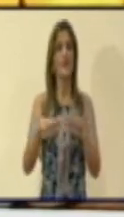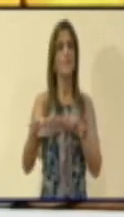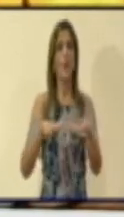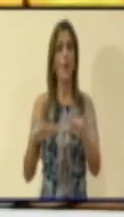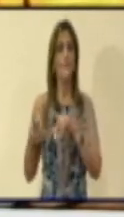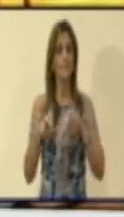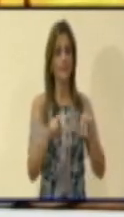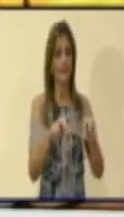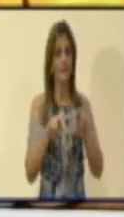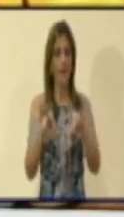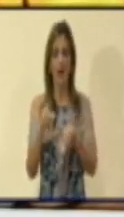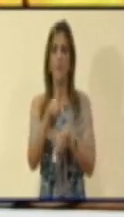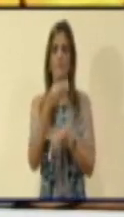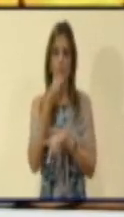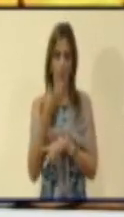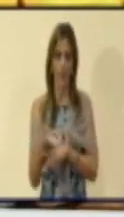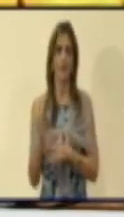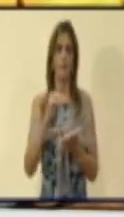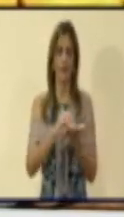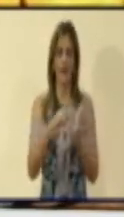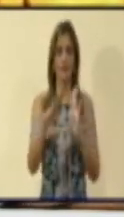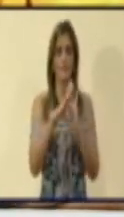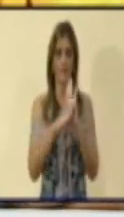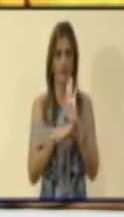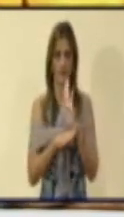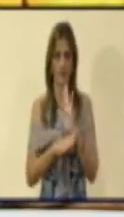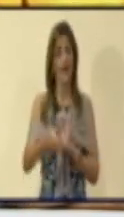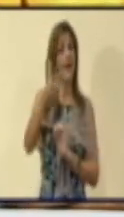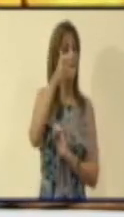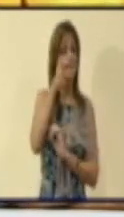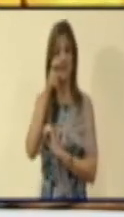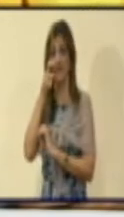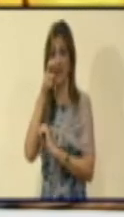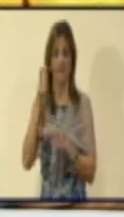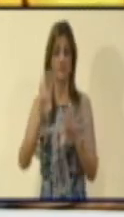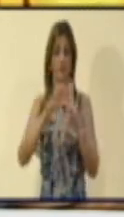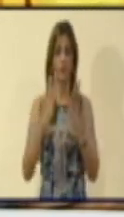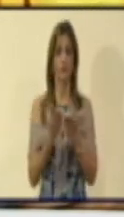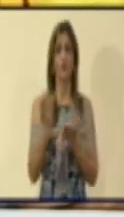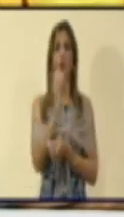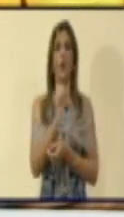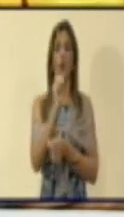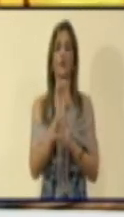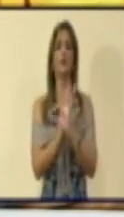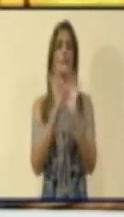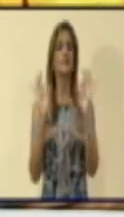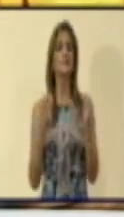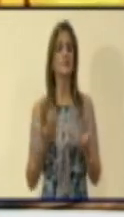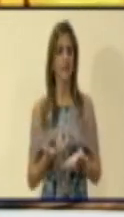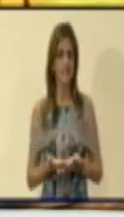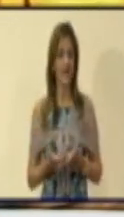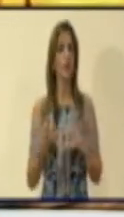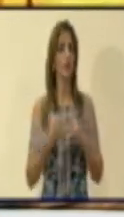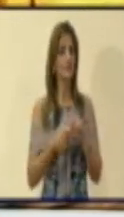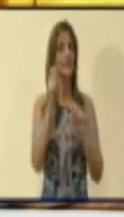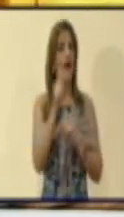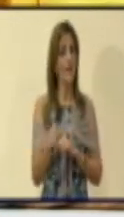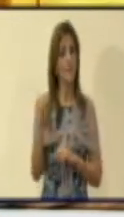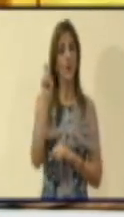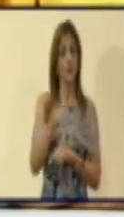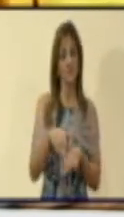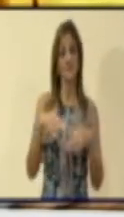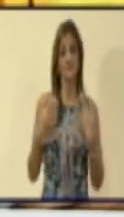esta medida accesoria, la sujeción a la vigilancia por los órganos especializados, e incluso la prohibición de estar